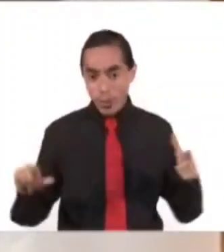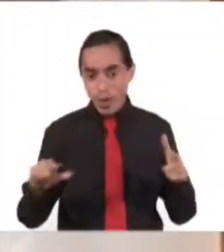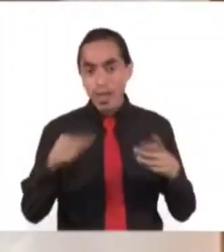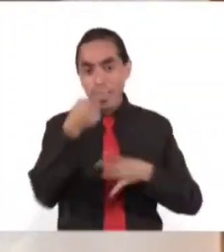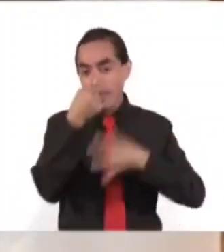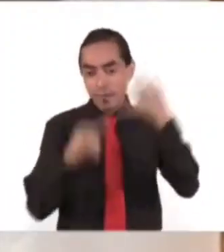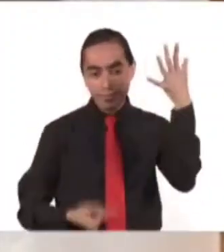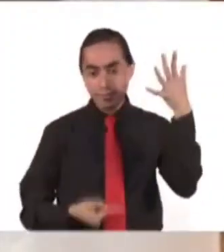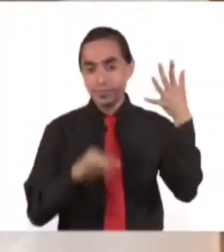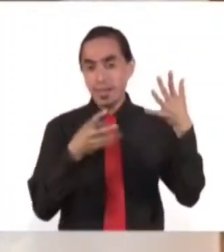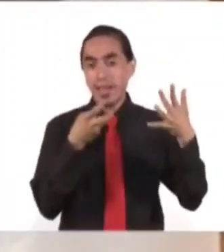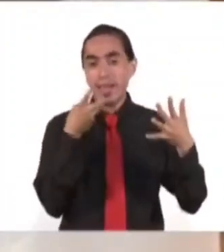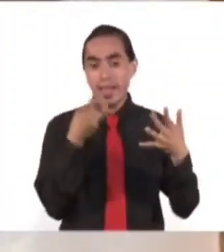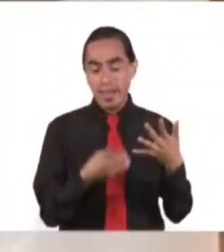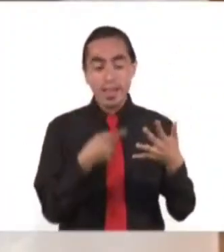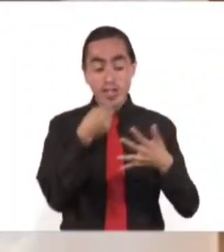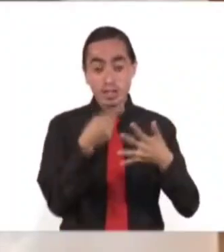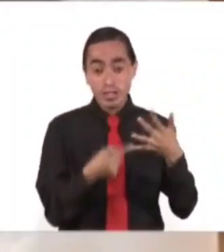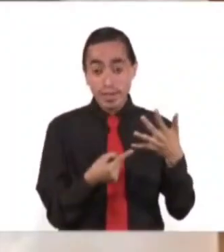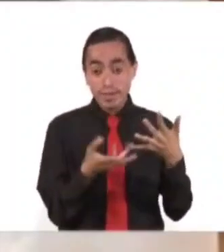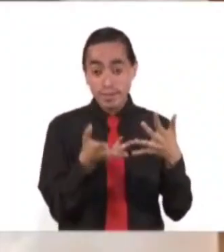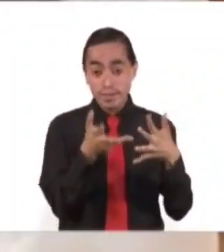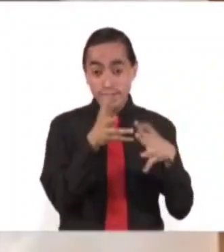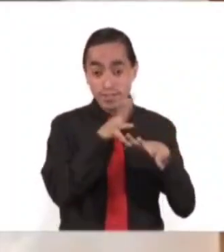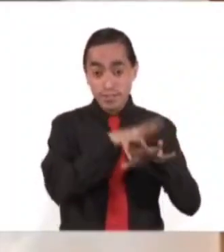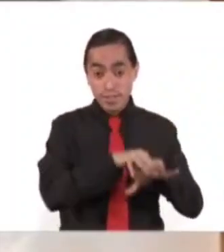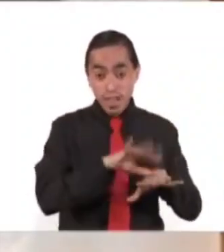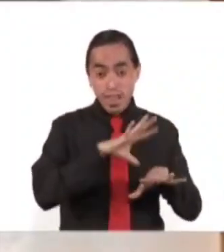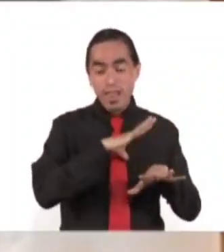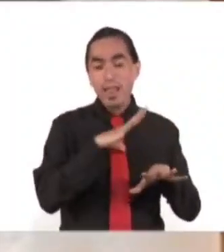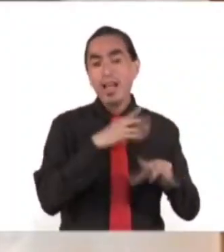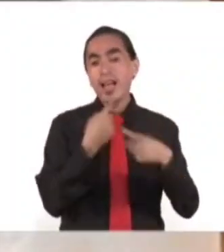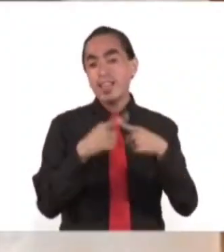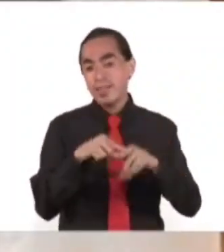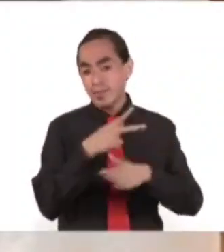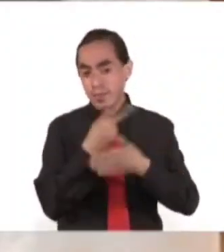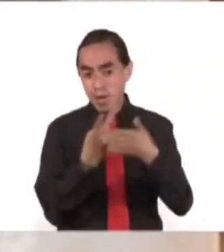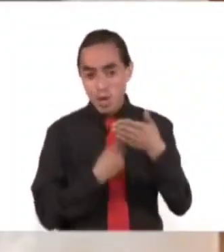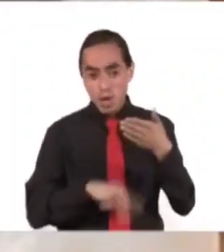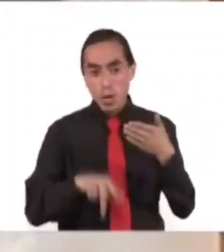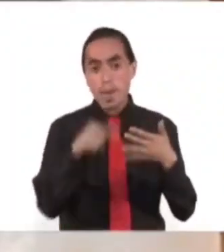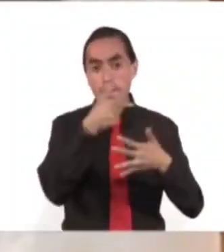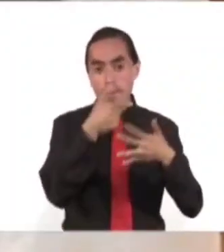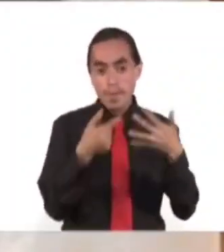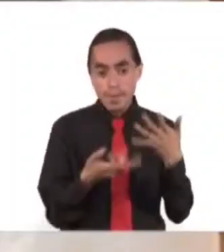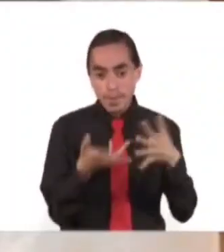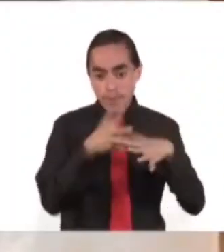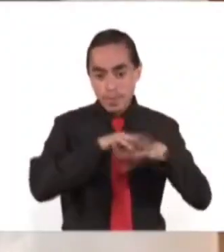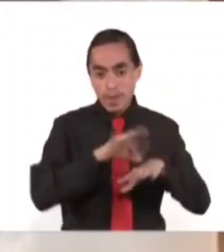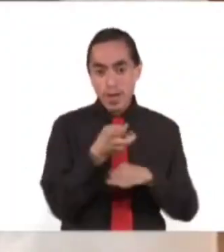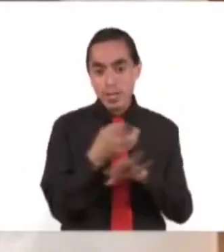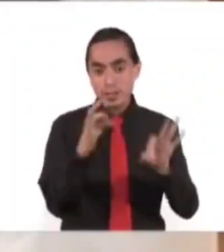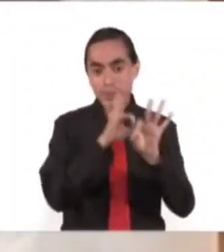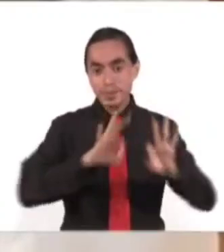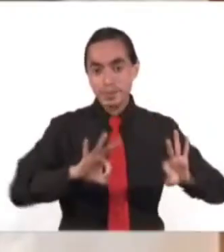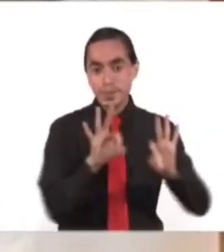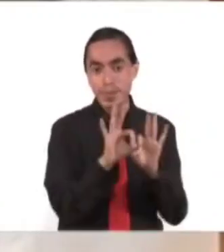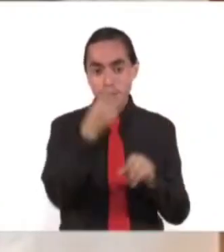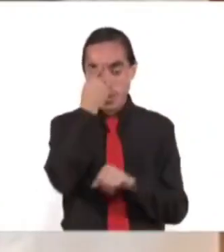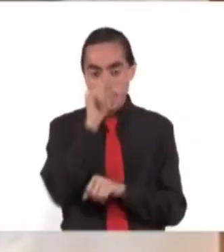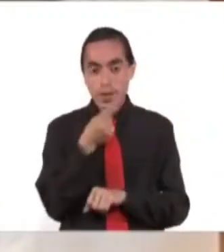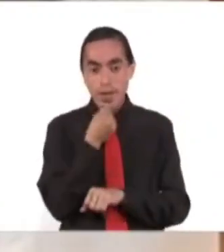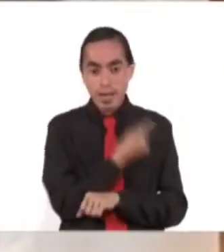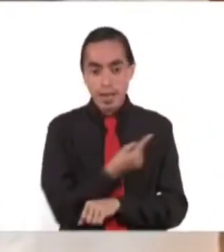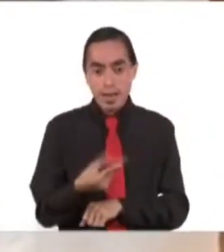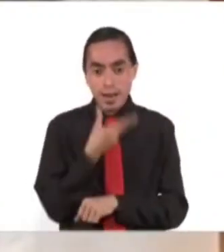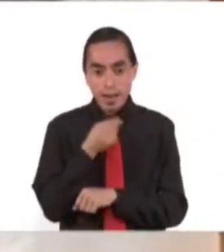etcétera. Entonces, ese complemento entre una serie de programas que hemos desarrollado ha sido fundamental para que nuestros